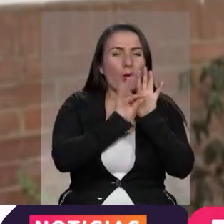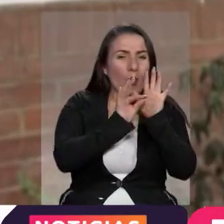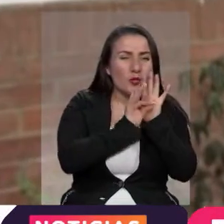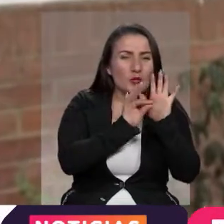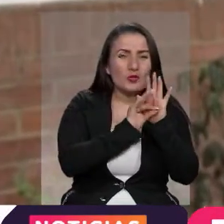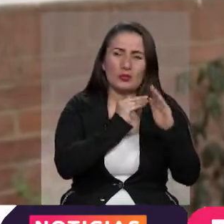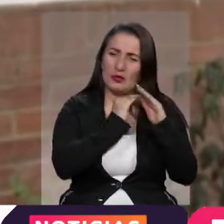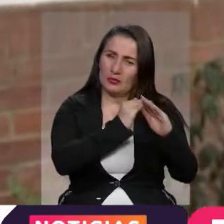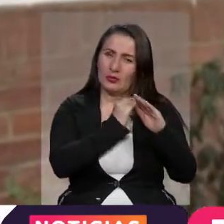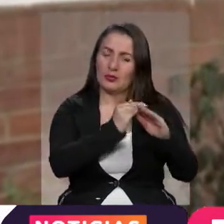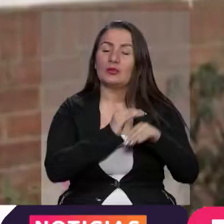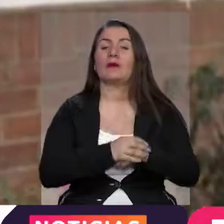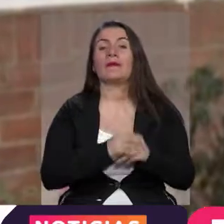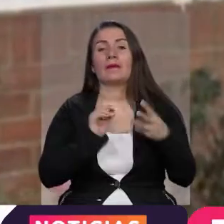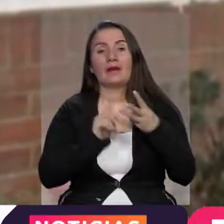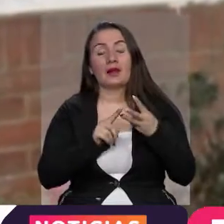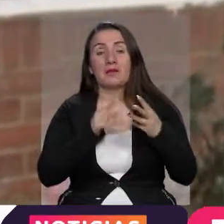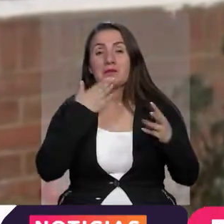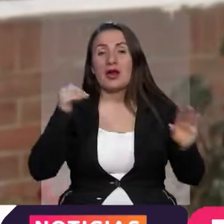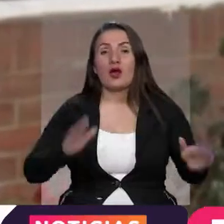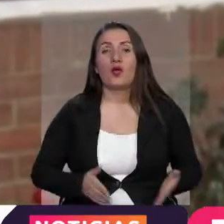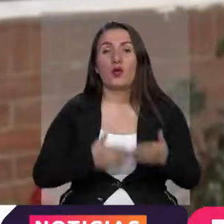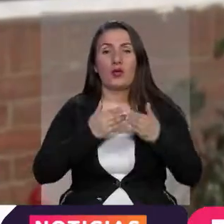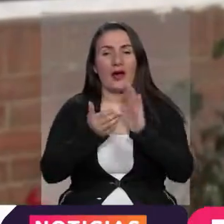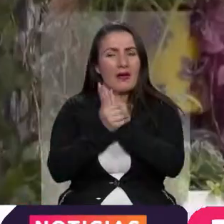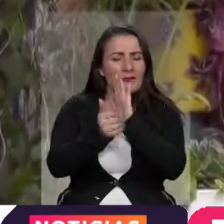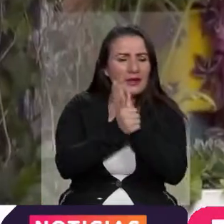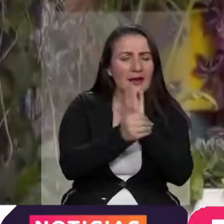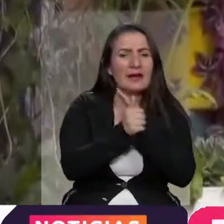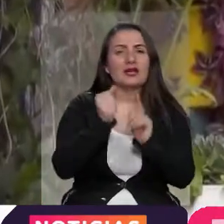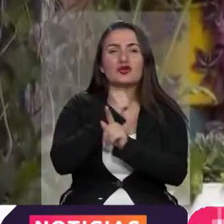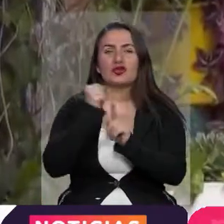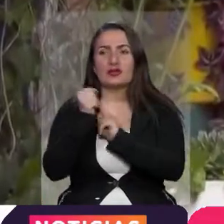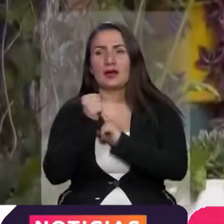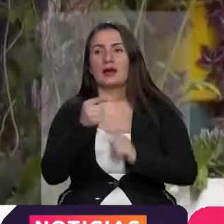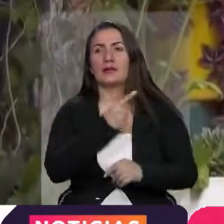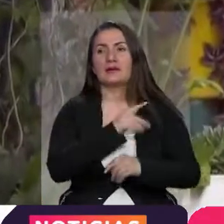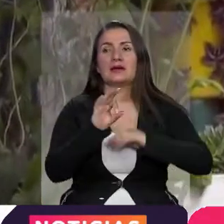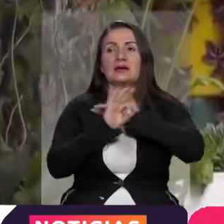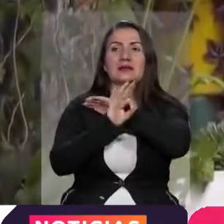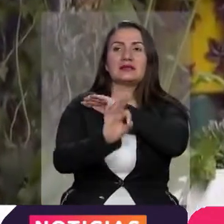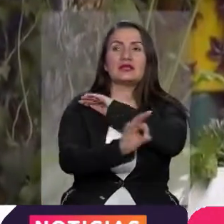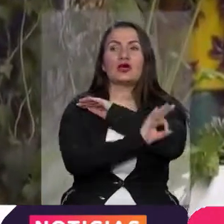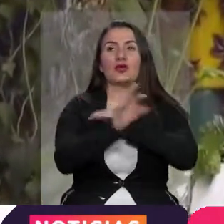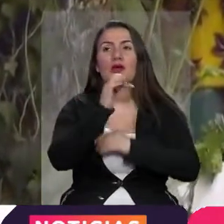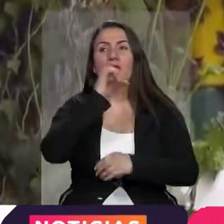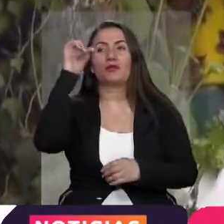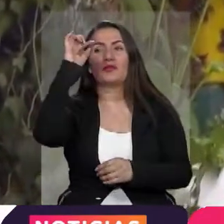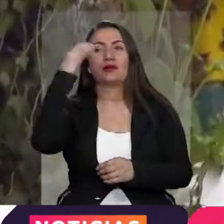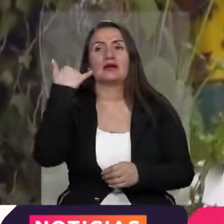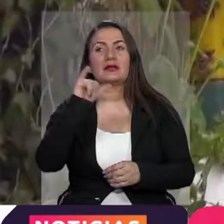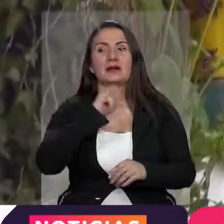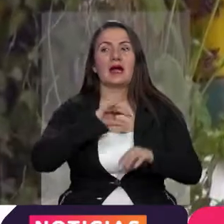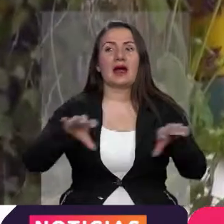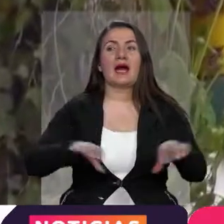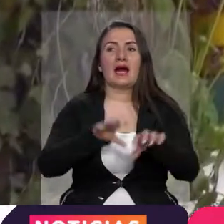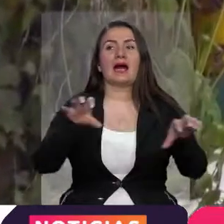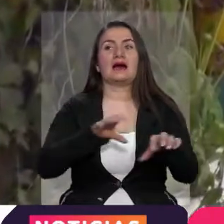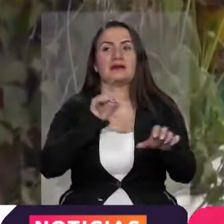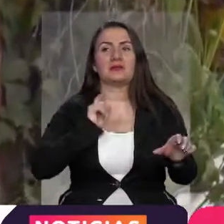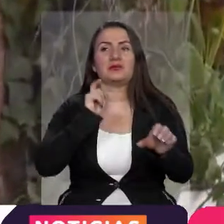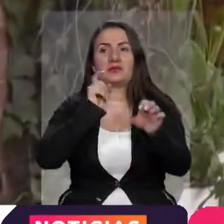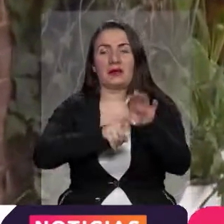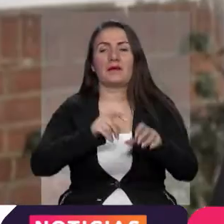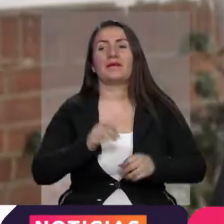sustancias psicoactivas, mejorar todo el tema de habilidades sociales. Es psicóloga de profesión y con la ayuda del proyecto logró vincularse en la